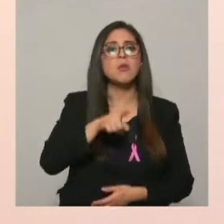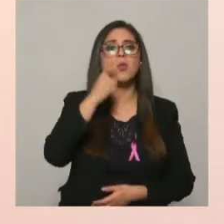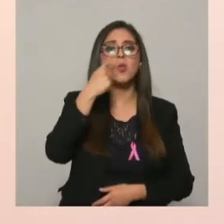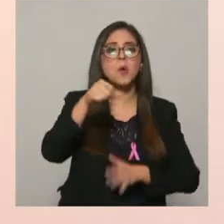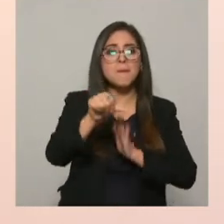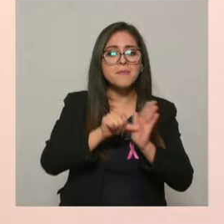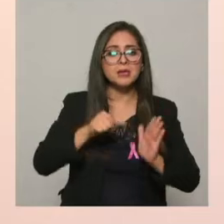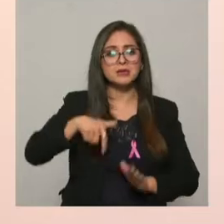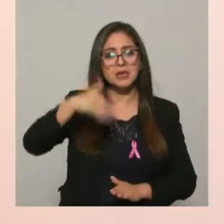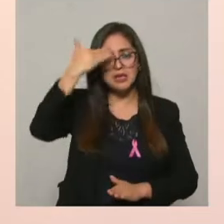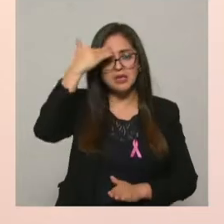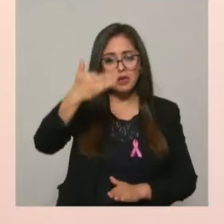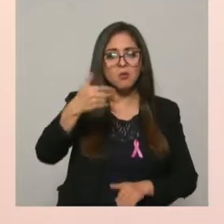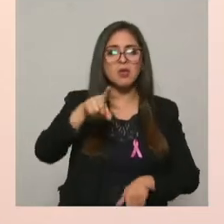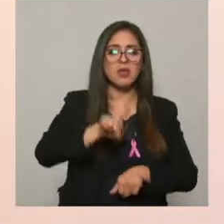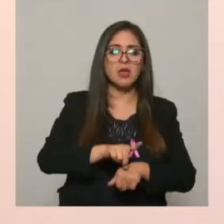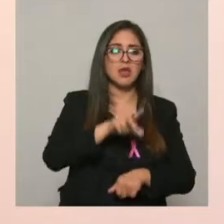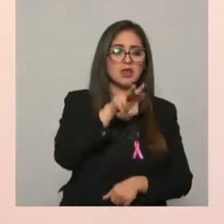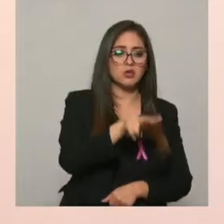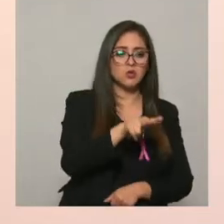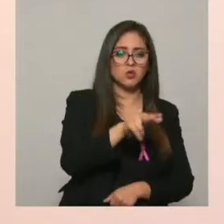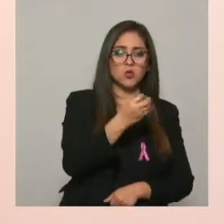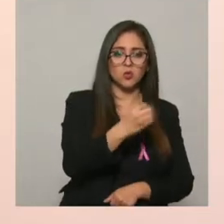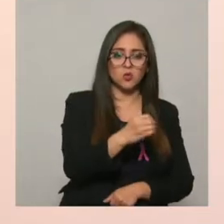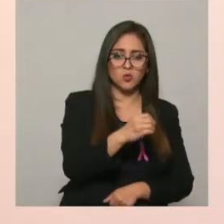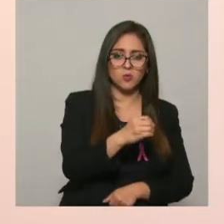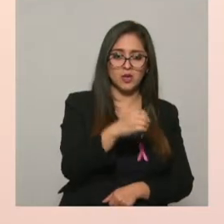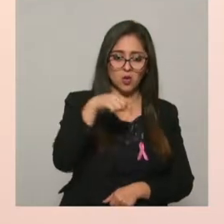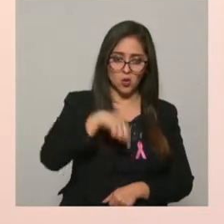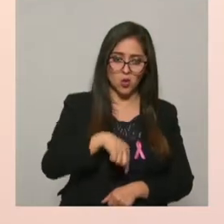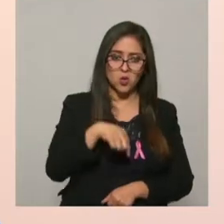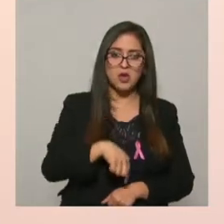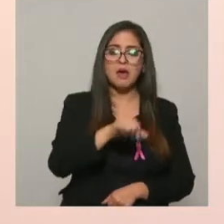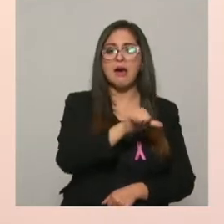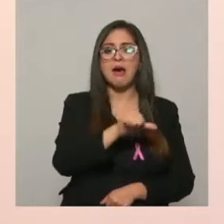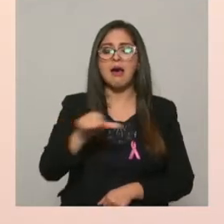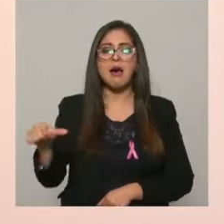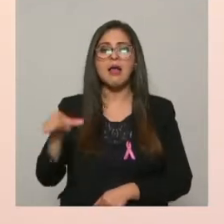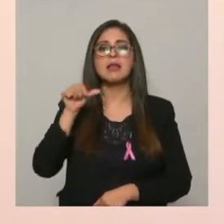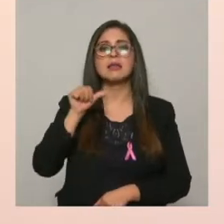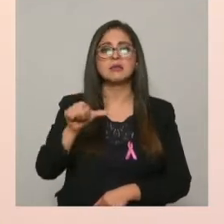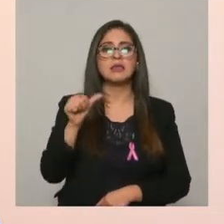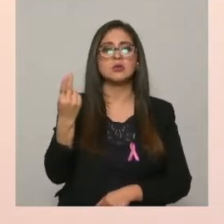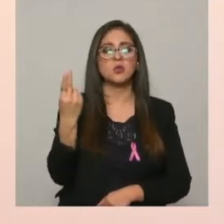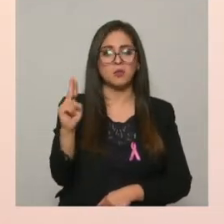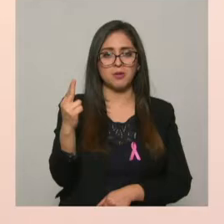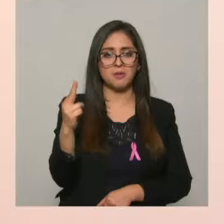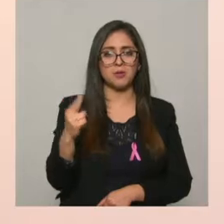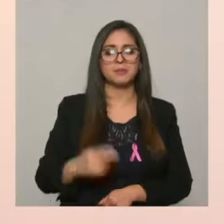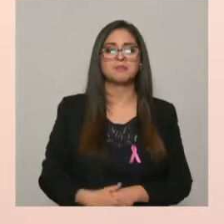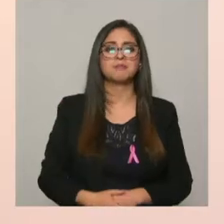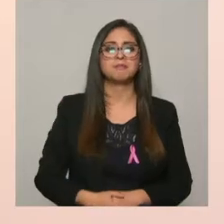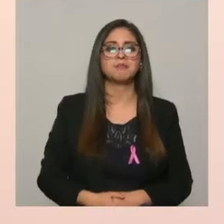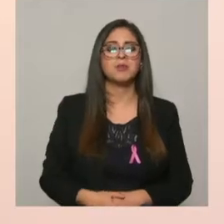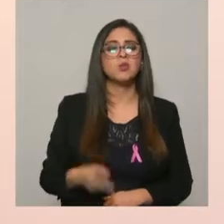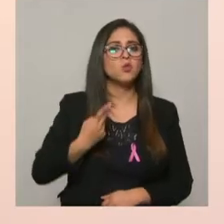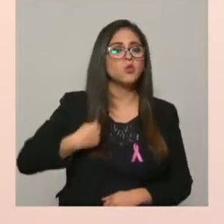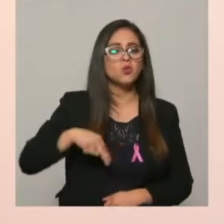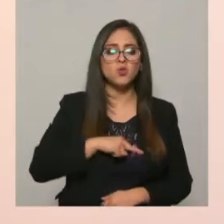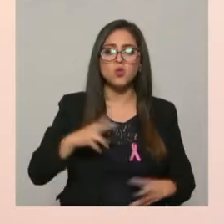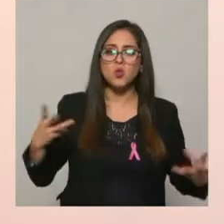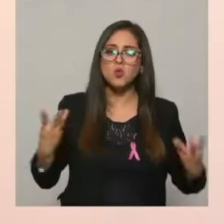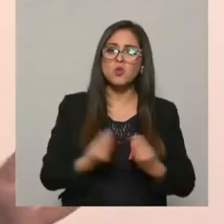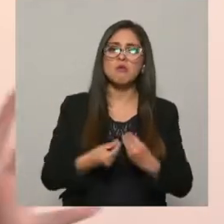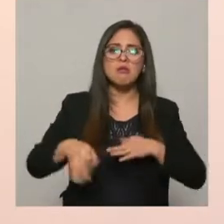en temporada, del 18 de octubre, que es hoy, al 16 de noviembre. Y bueno, hemos estado